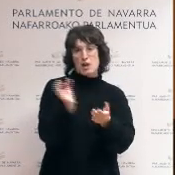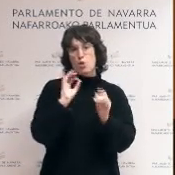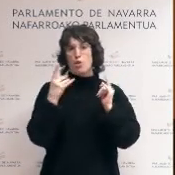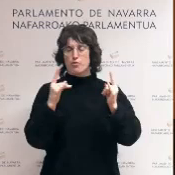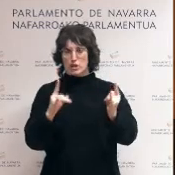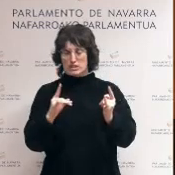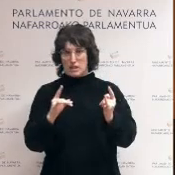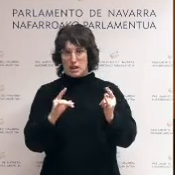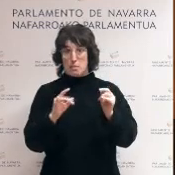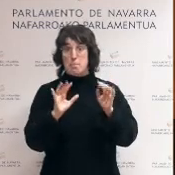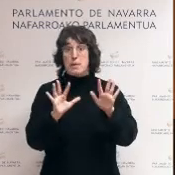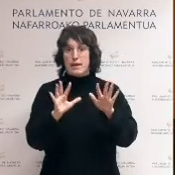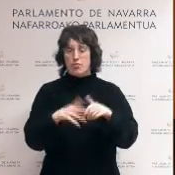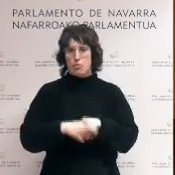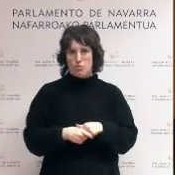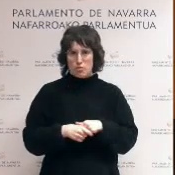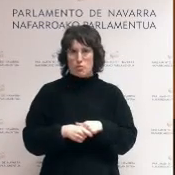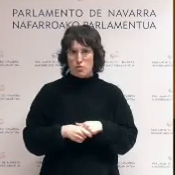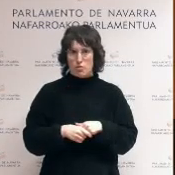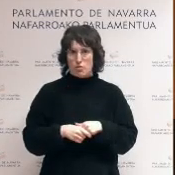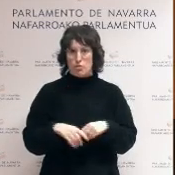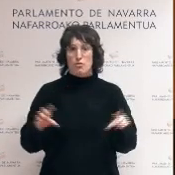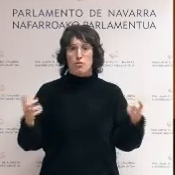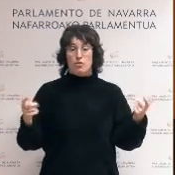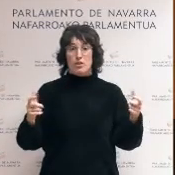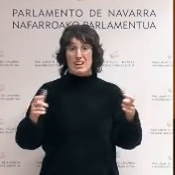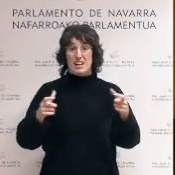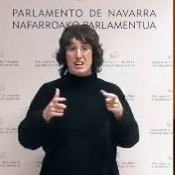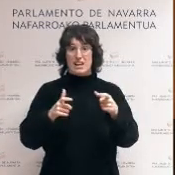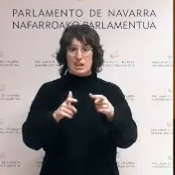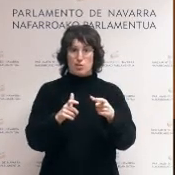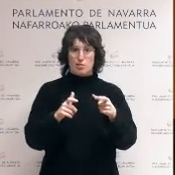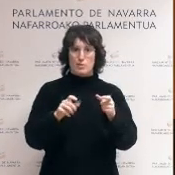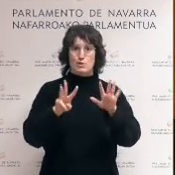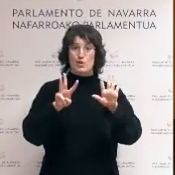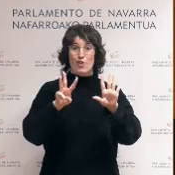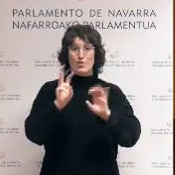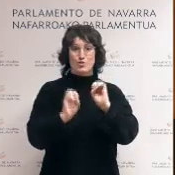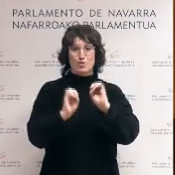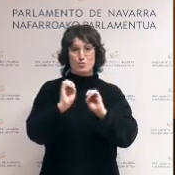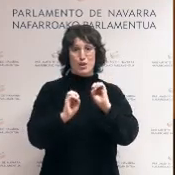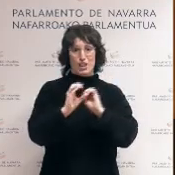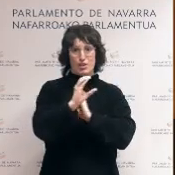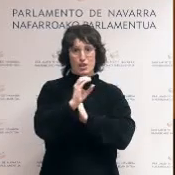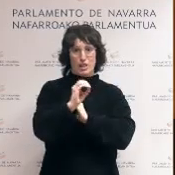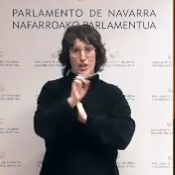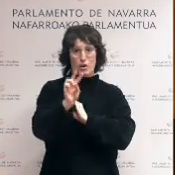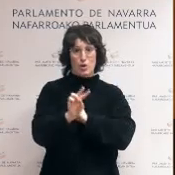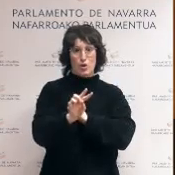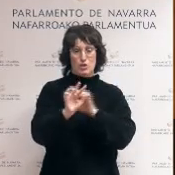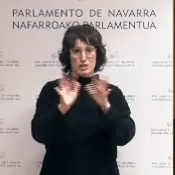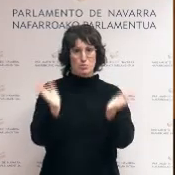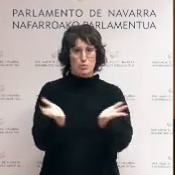embargo, contribuimos a reducir, a captar el 8% del CO2 mundial. Yo creo que